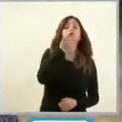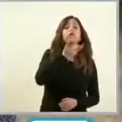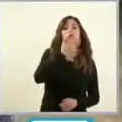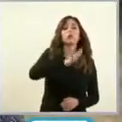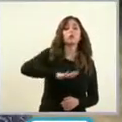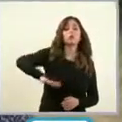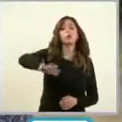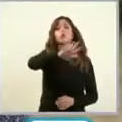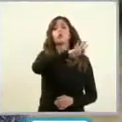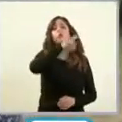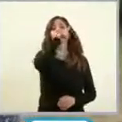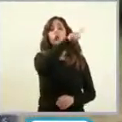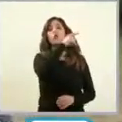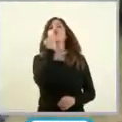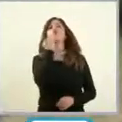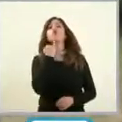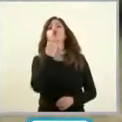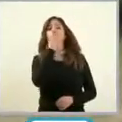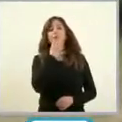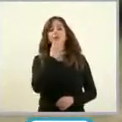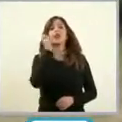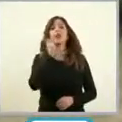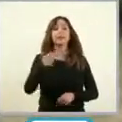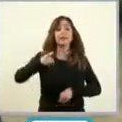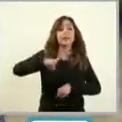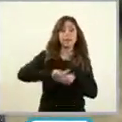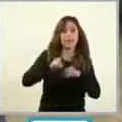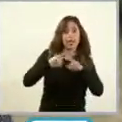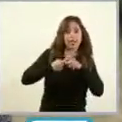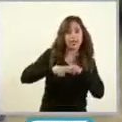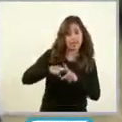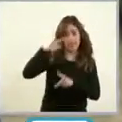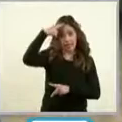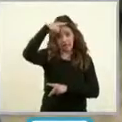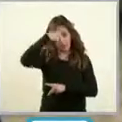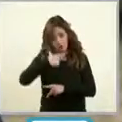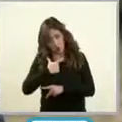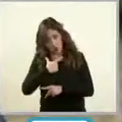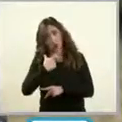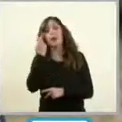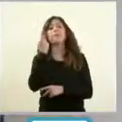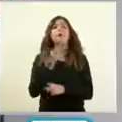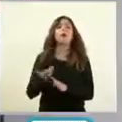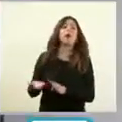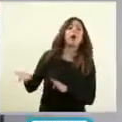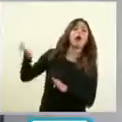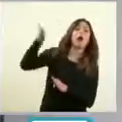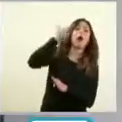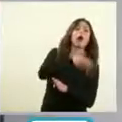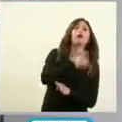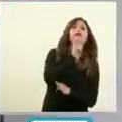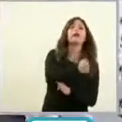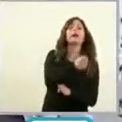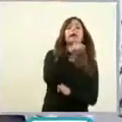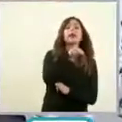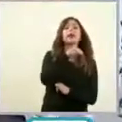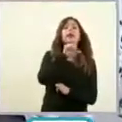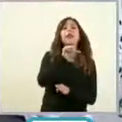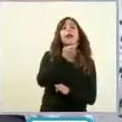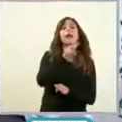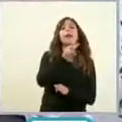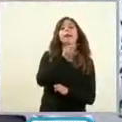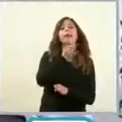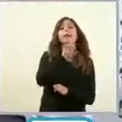días empezaban en la noche. Entonces, en realidad, en el cristianismo primitivo, la Navidad empezaba